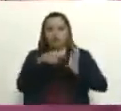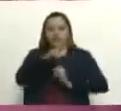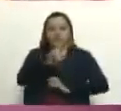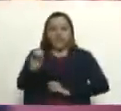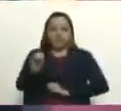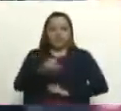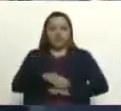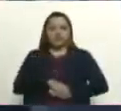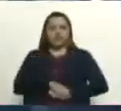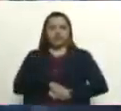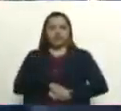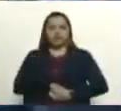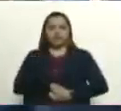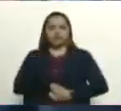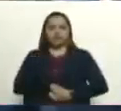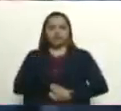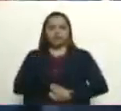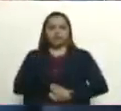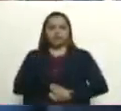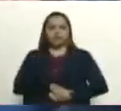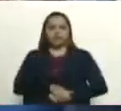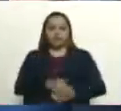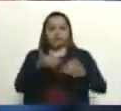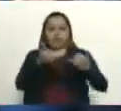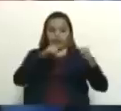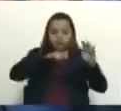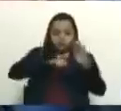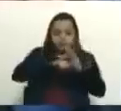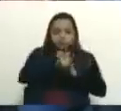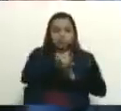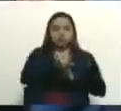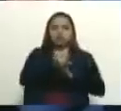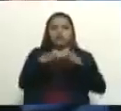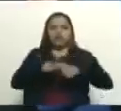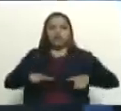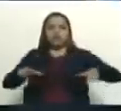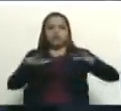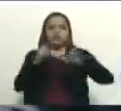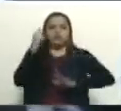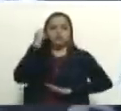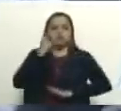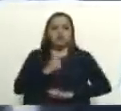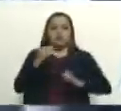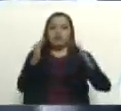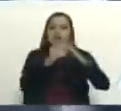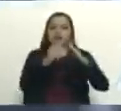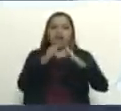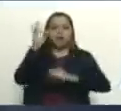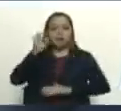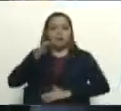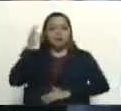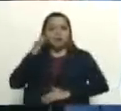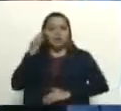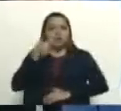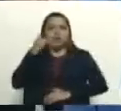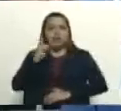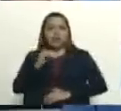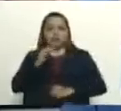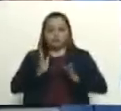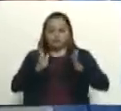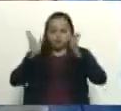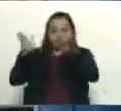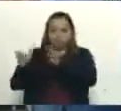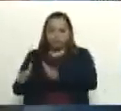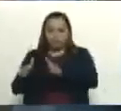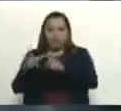2020. Ya ingresa a el Salón Sucre de Casa Amarilla, donde va a ser instalada